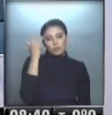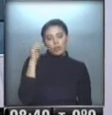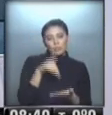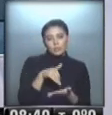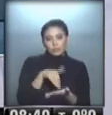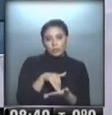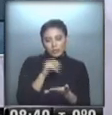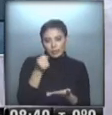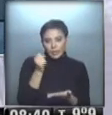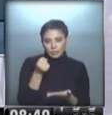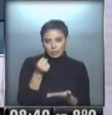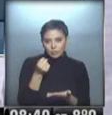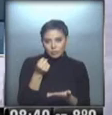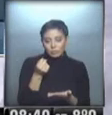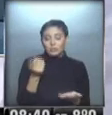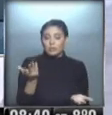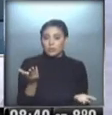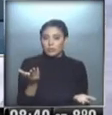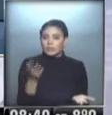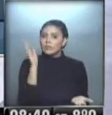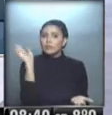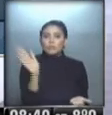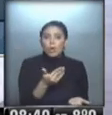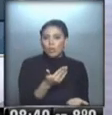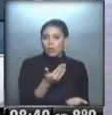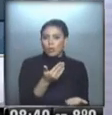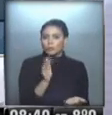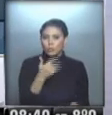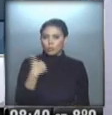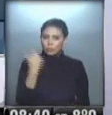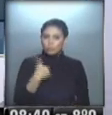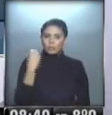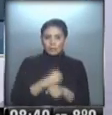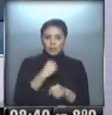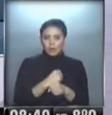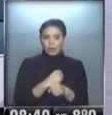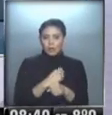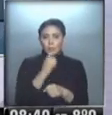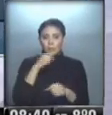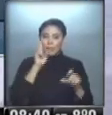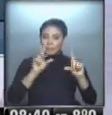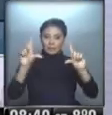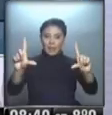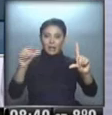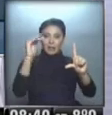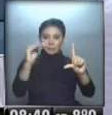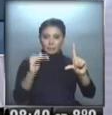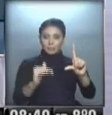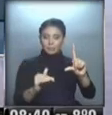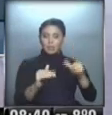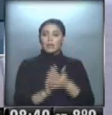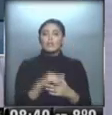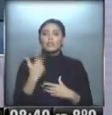de pesos en realidad todo esto es parte de lo que estamos haciendo nosotros tal como dice la placa de